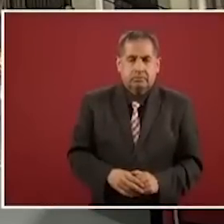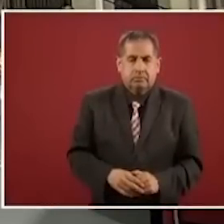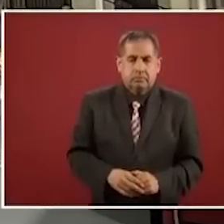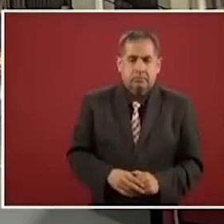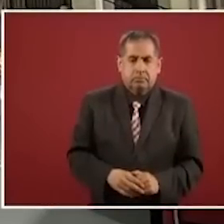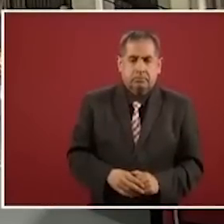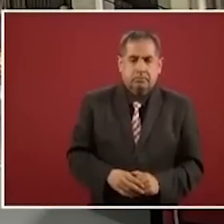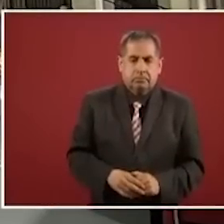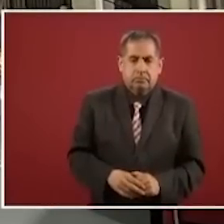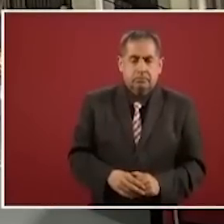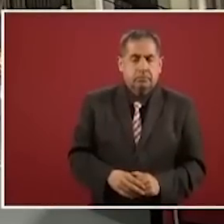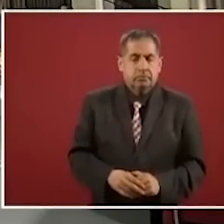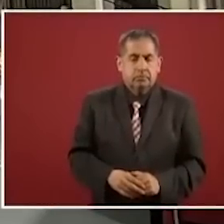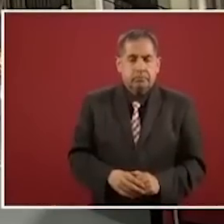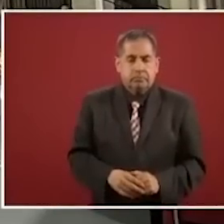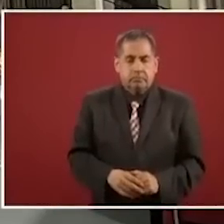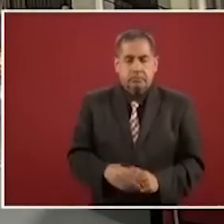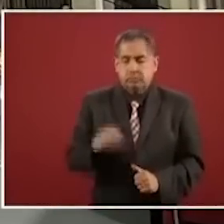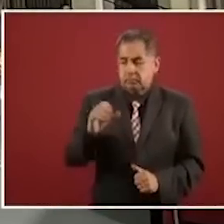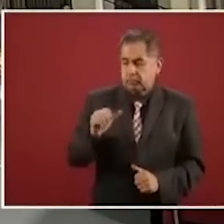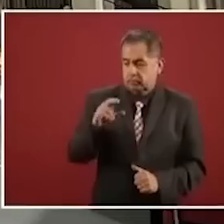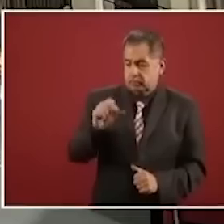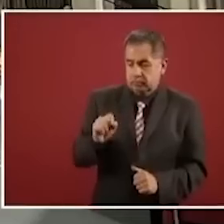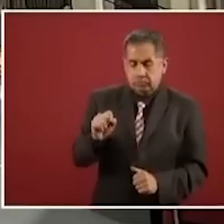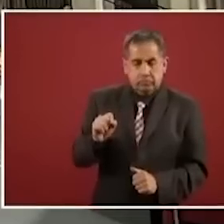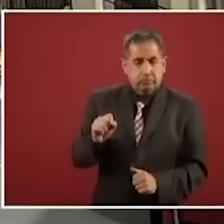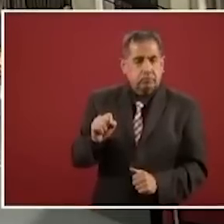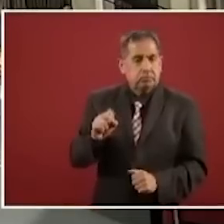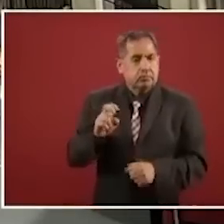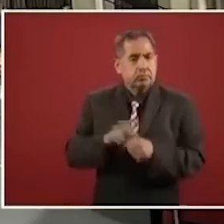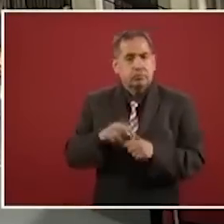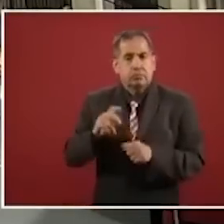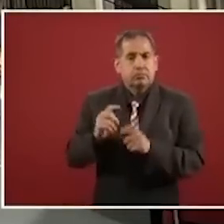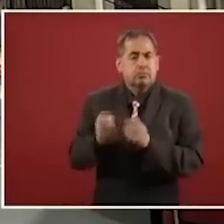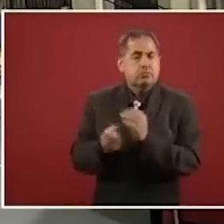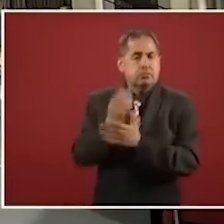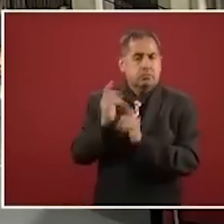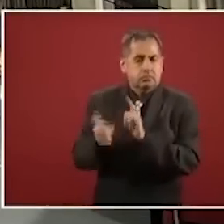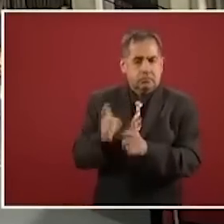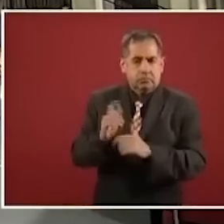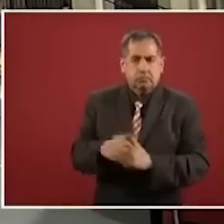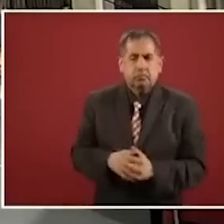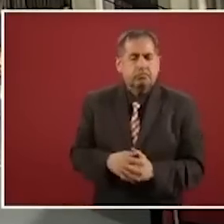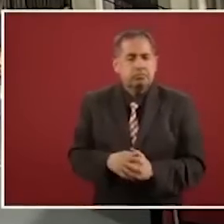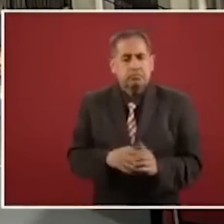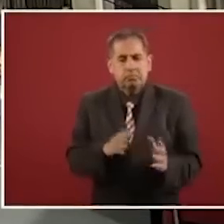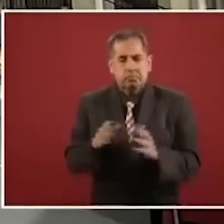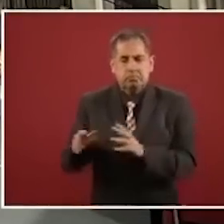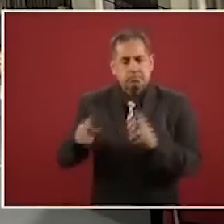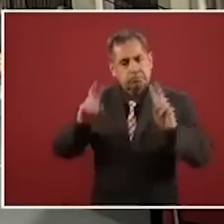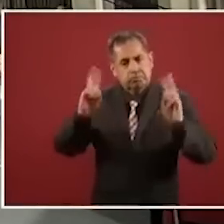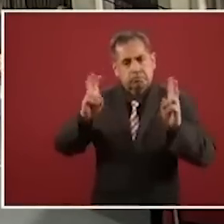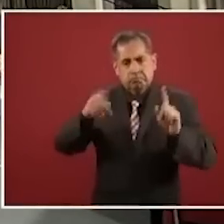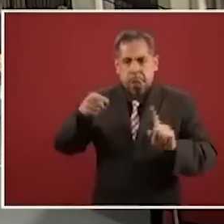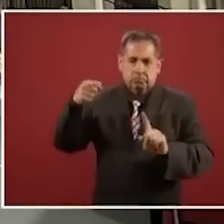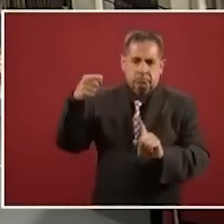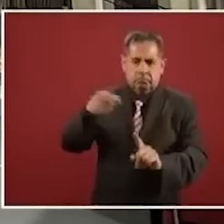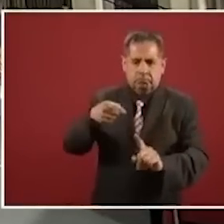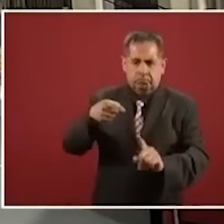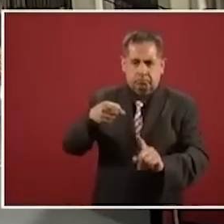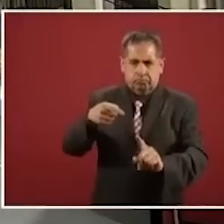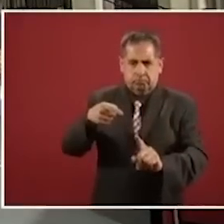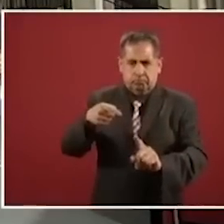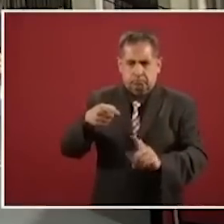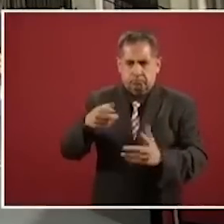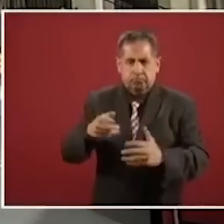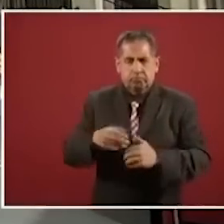Perdón. Carlos Cabeza, del Diario de Nuevo Laredo. Bueno, pues más allá del tema que hoy nos ocupa,